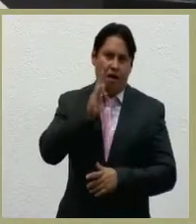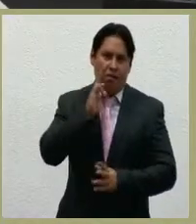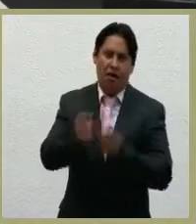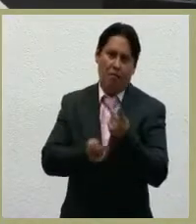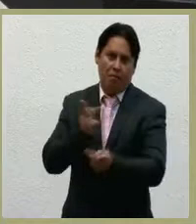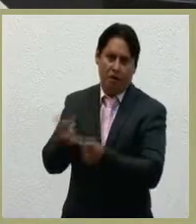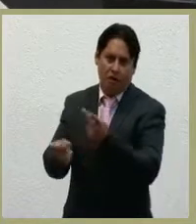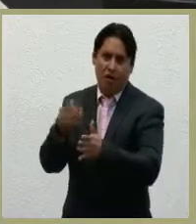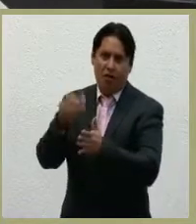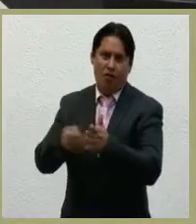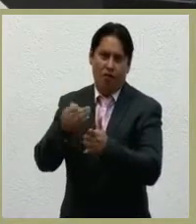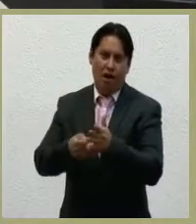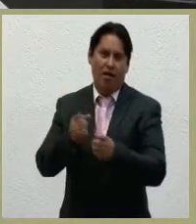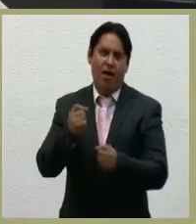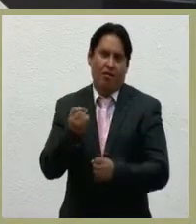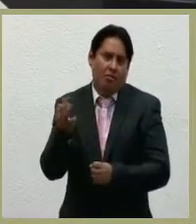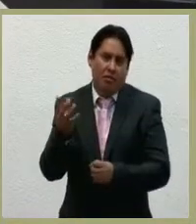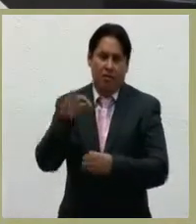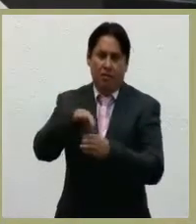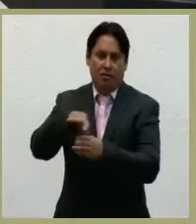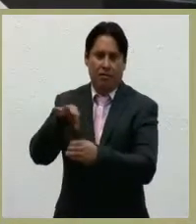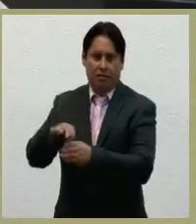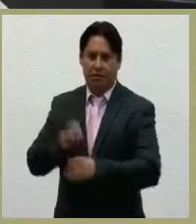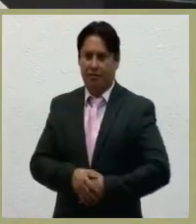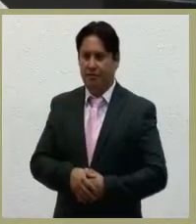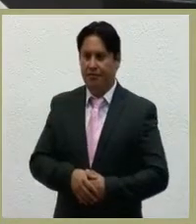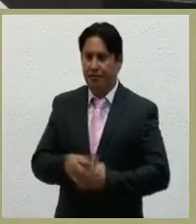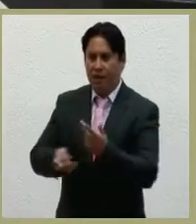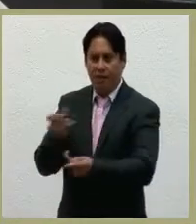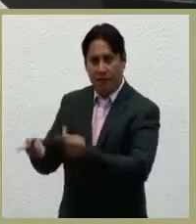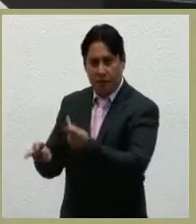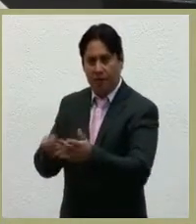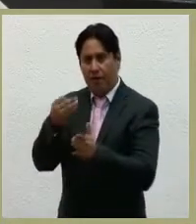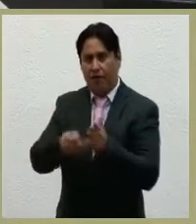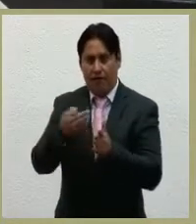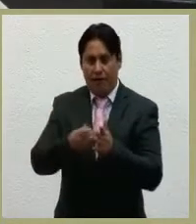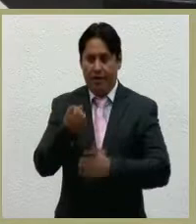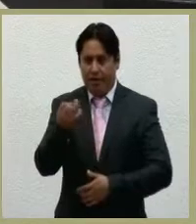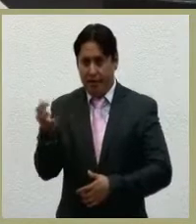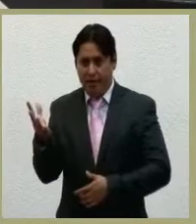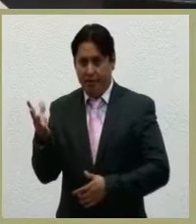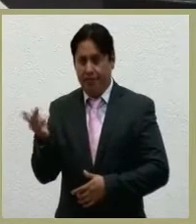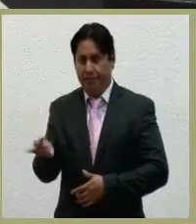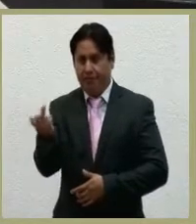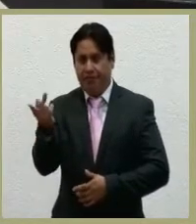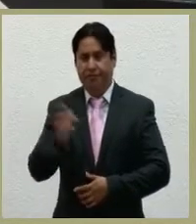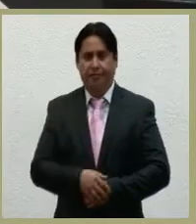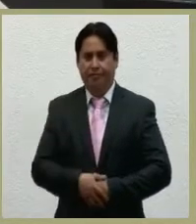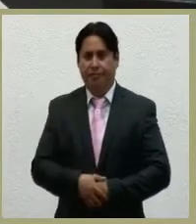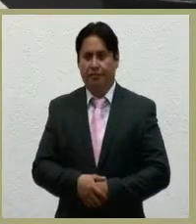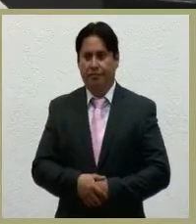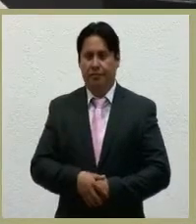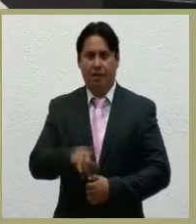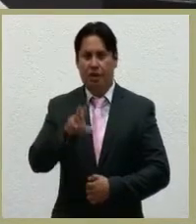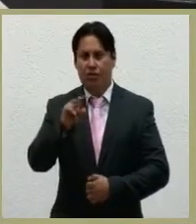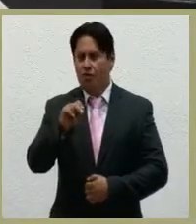falta algún diputado por emitir su voto. Se pregunta a la Honorable Asamblea si falta algún legislador por emitir su voto. No falta